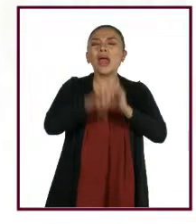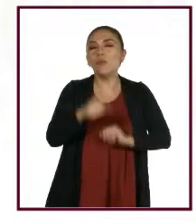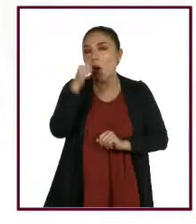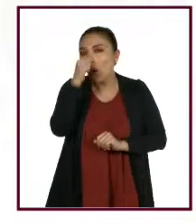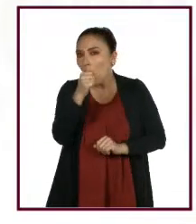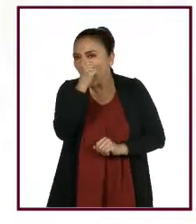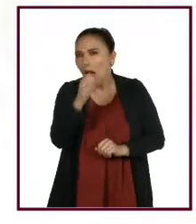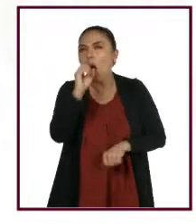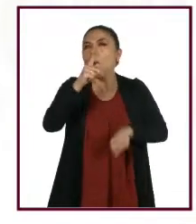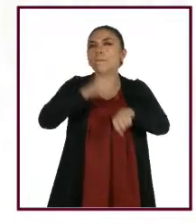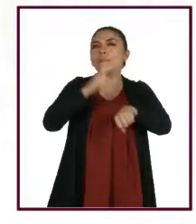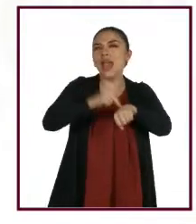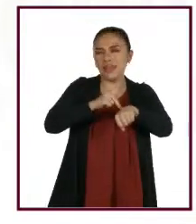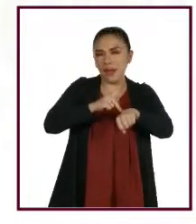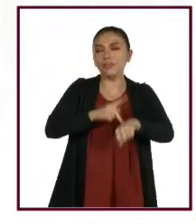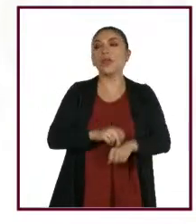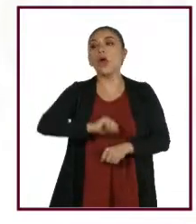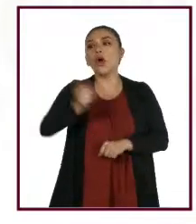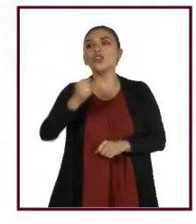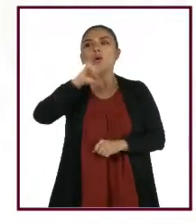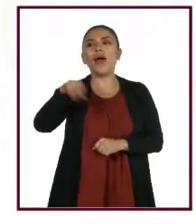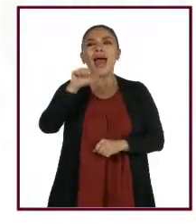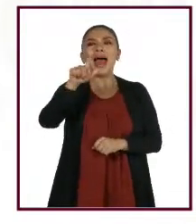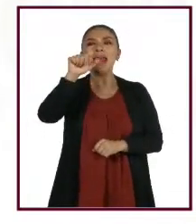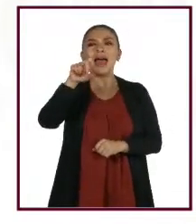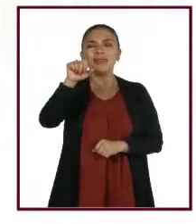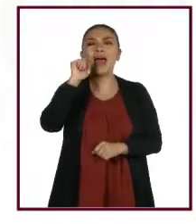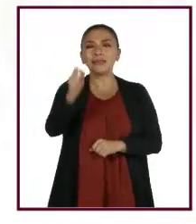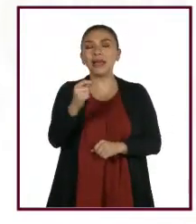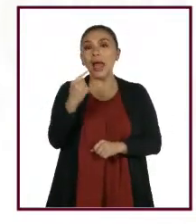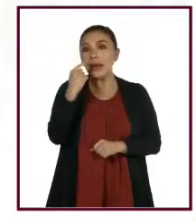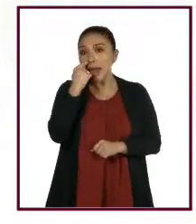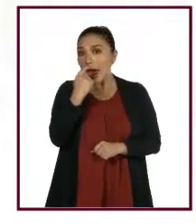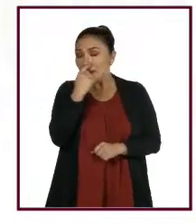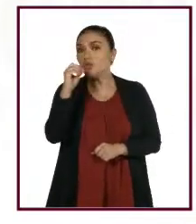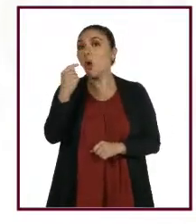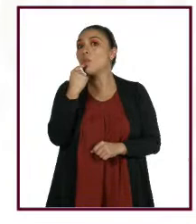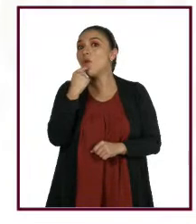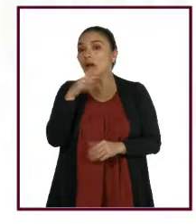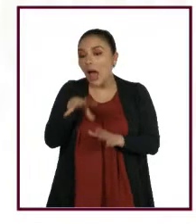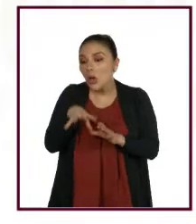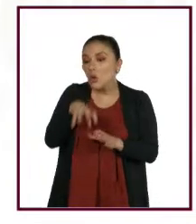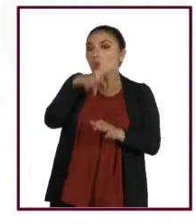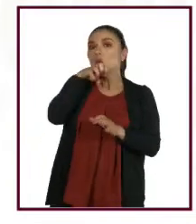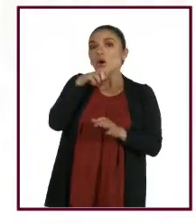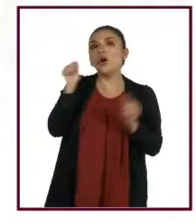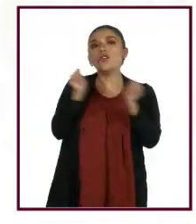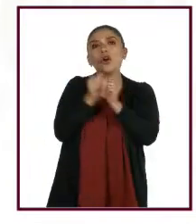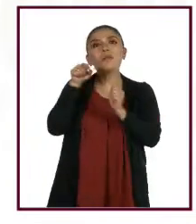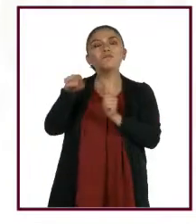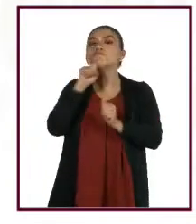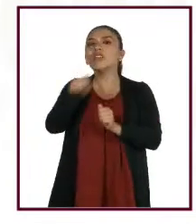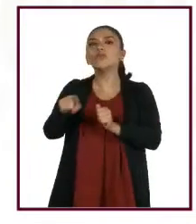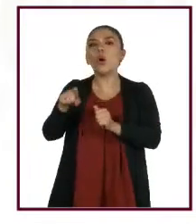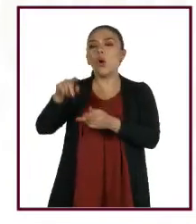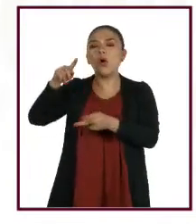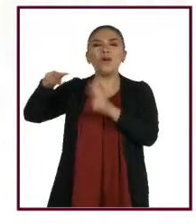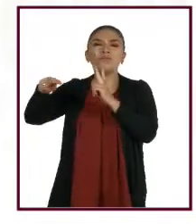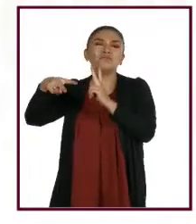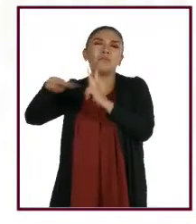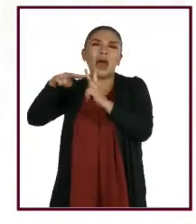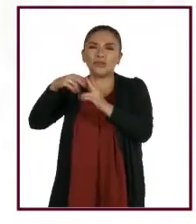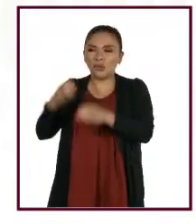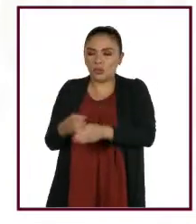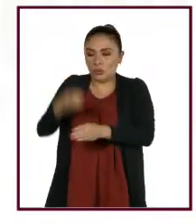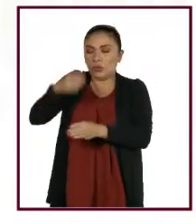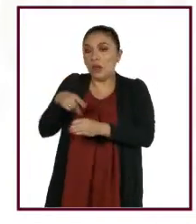o el cristal. La jalada, inhalar por nariz o boca una sustancia directamente del envase del producto. Ahí tenemos